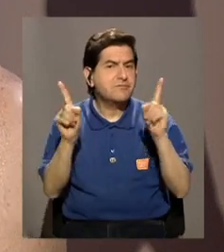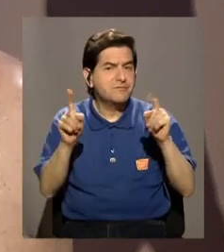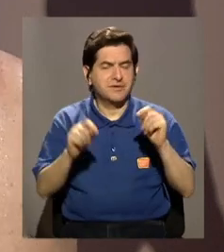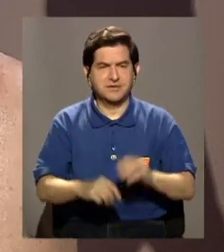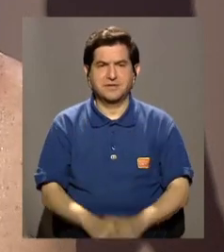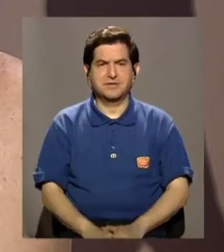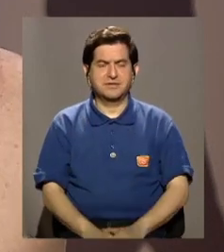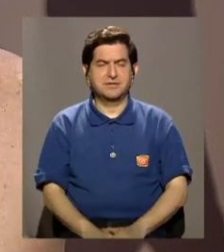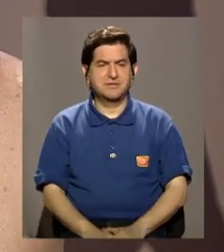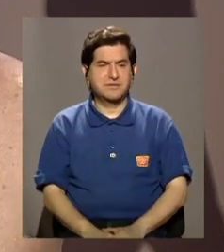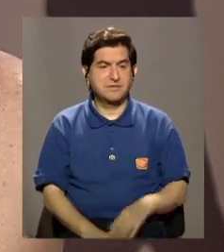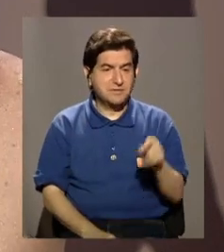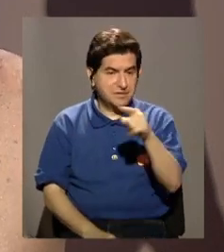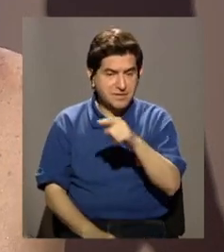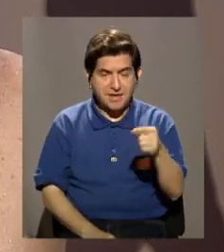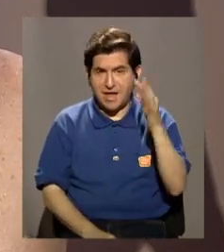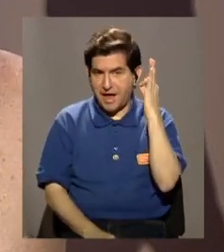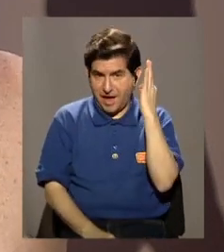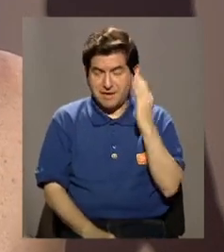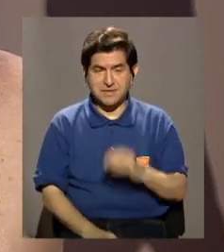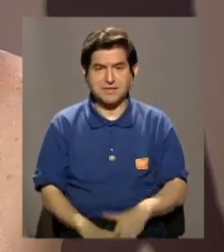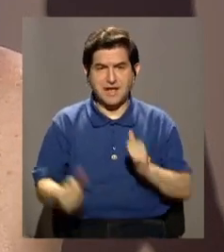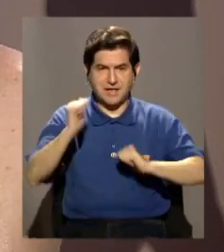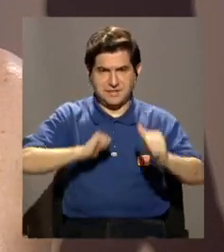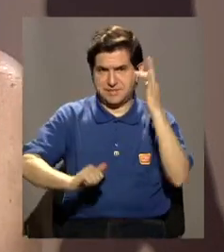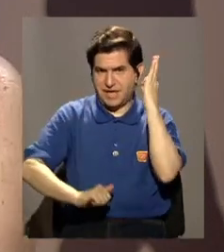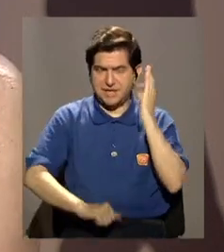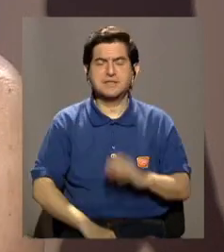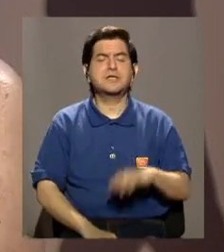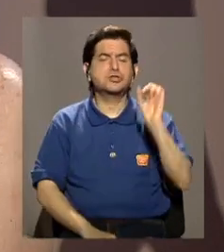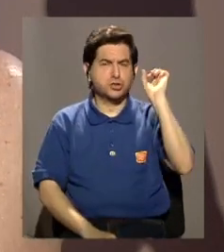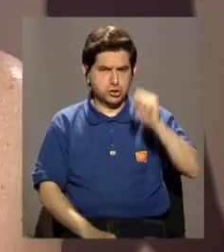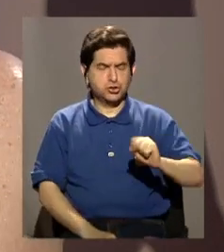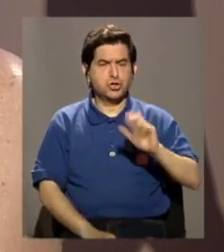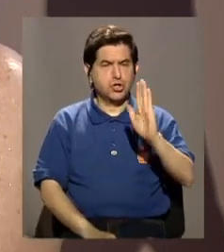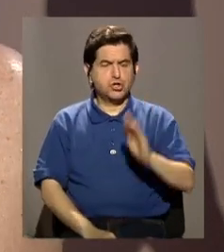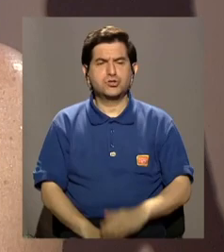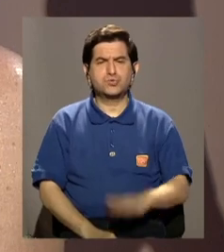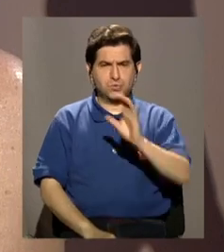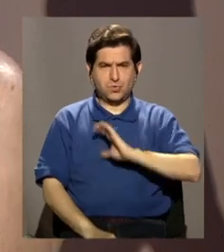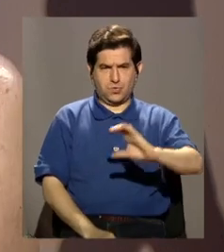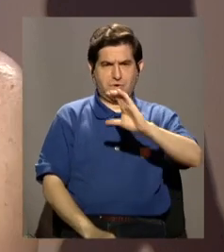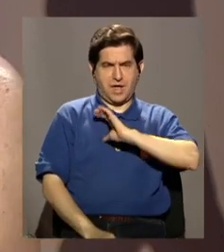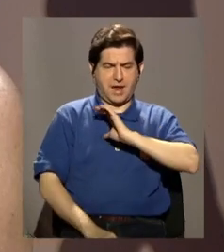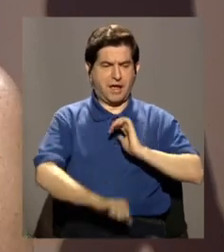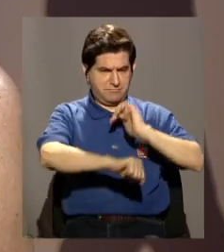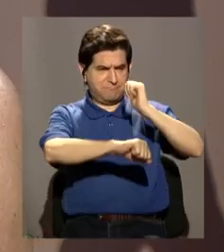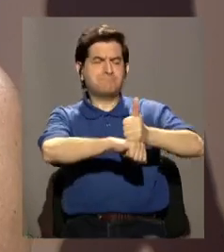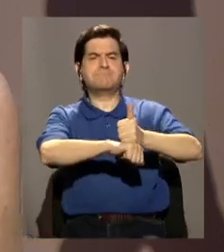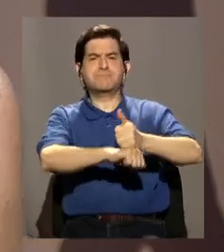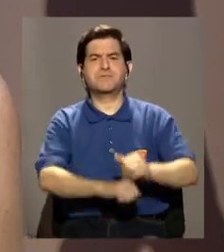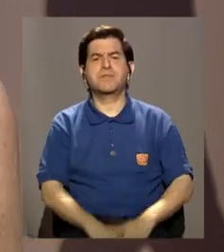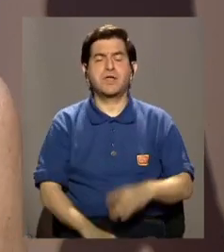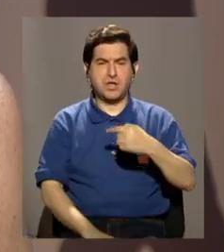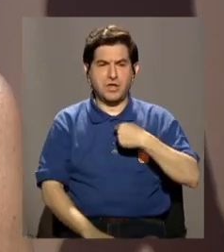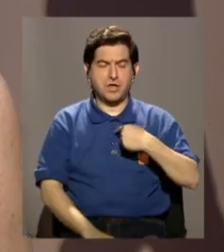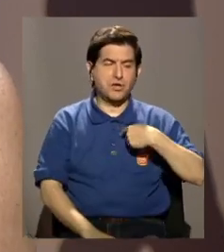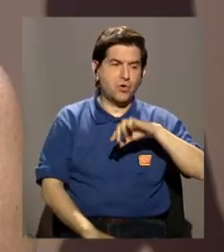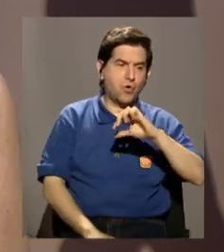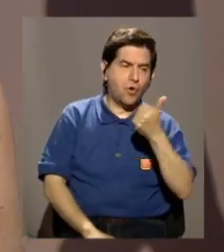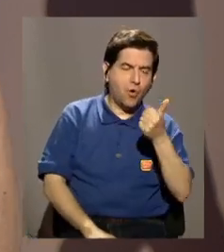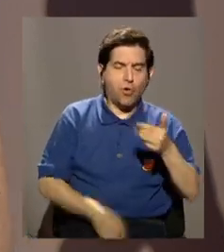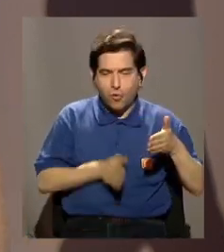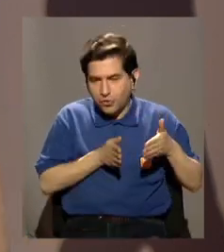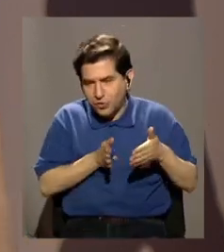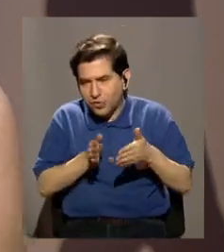ellas las actrices obviamente impusieron su dibujo y me hicieron caminar por otro camino